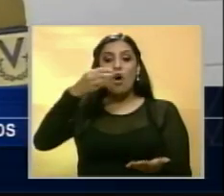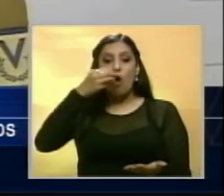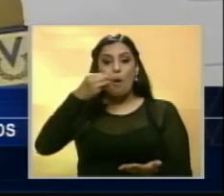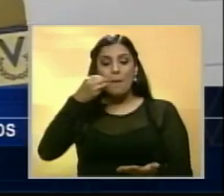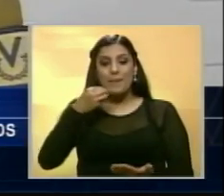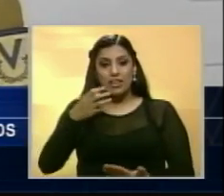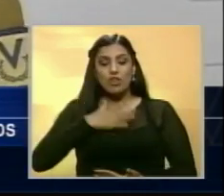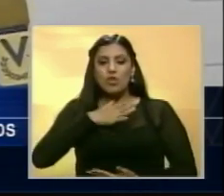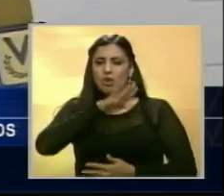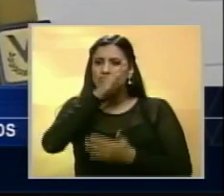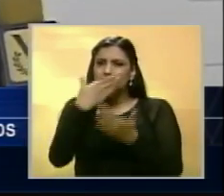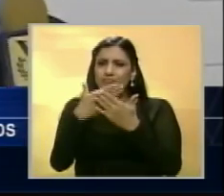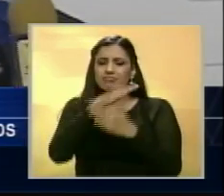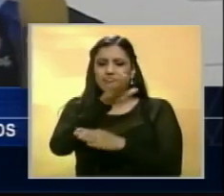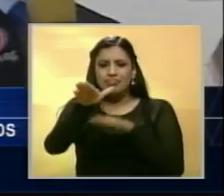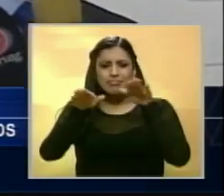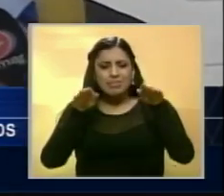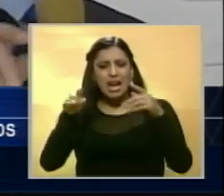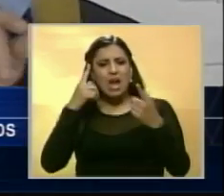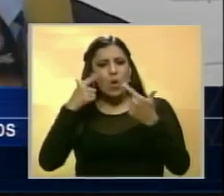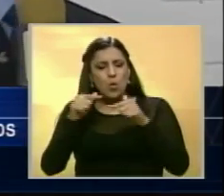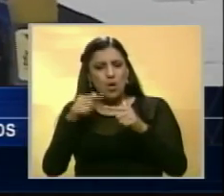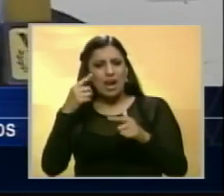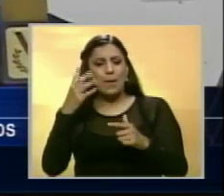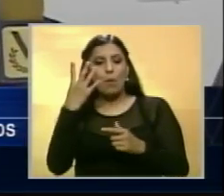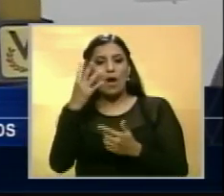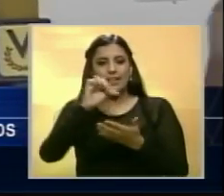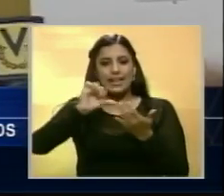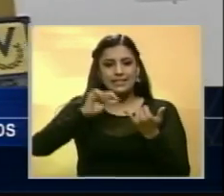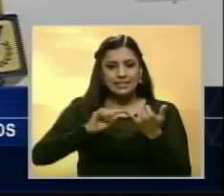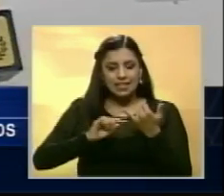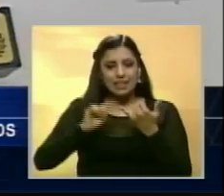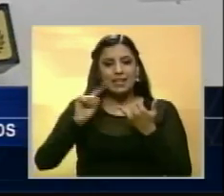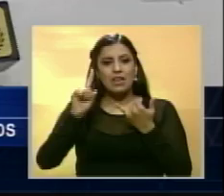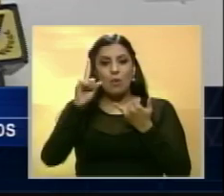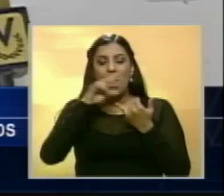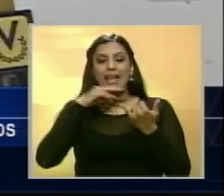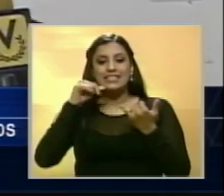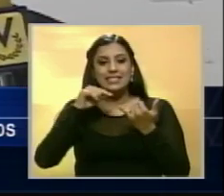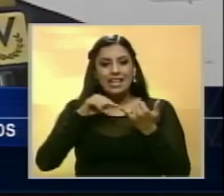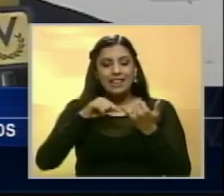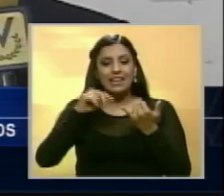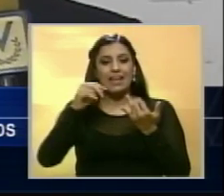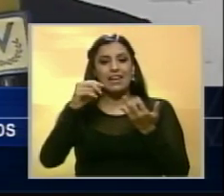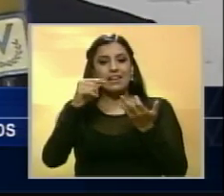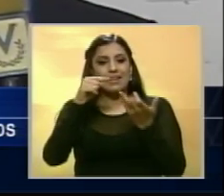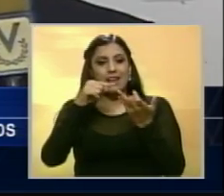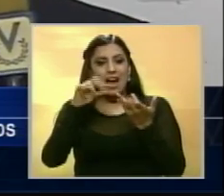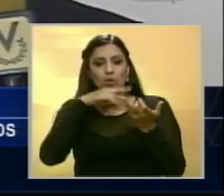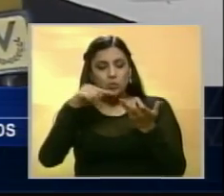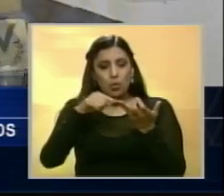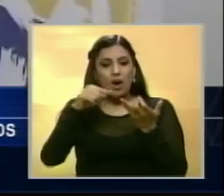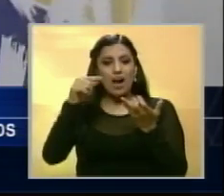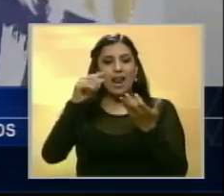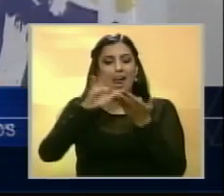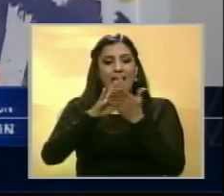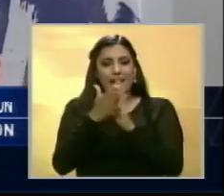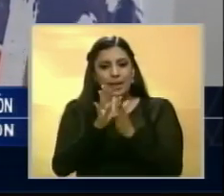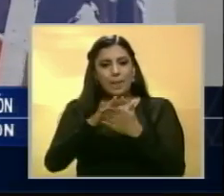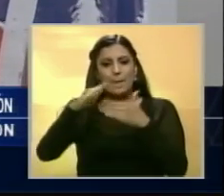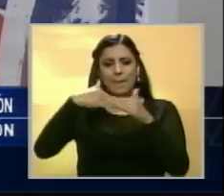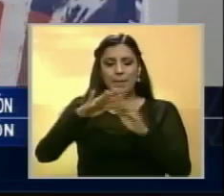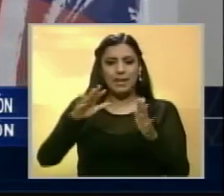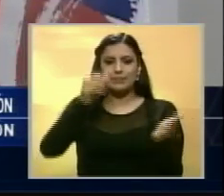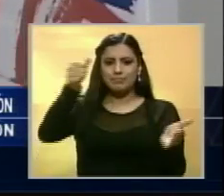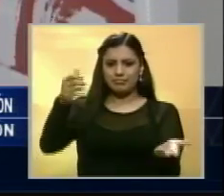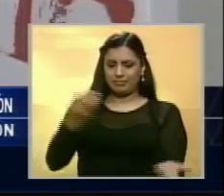estados que vengo recorriendo, son 4 rubros, que es el aceite, que es el azúcar, que es el harina pan y el papel toalé.